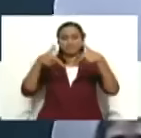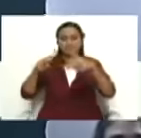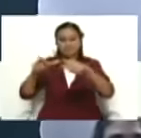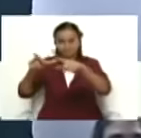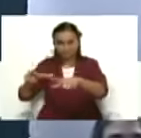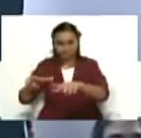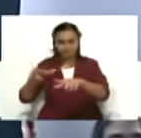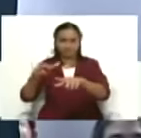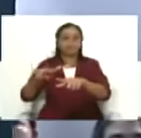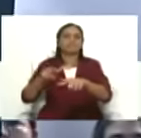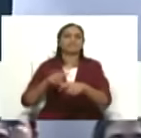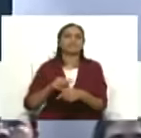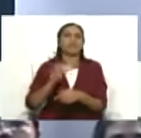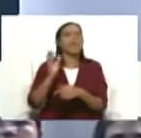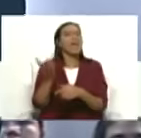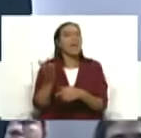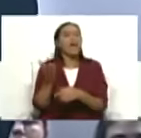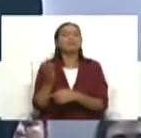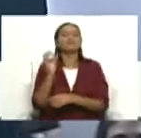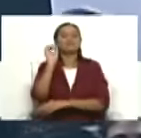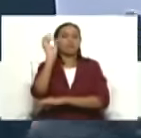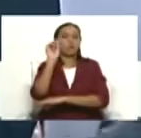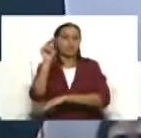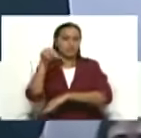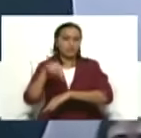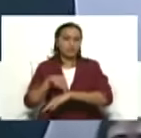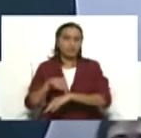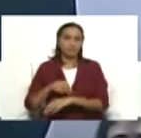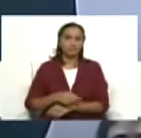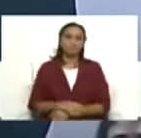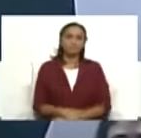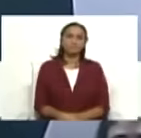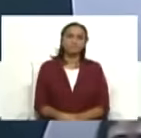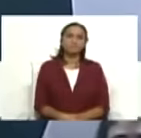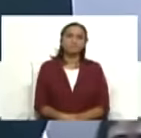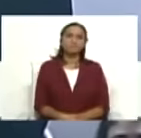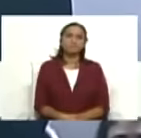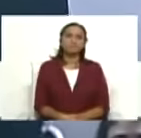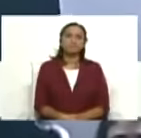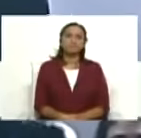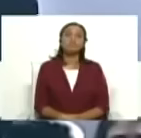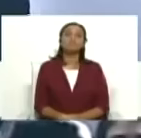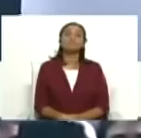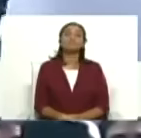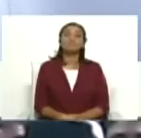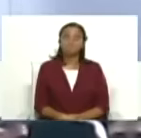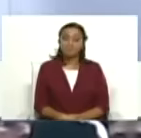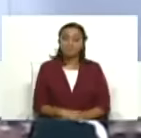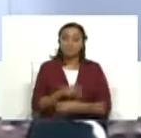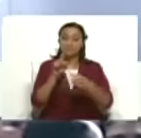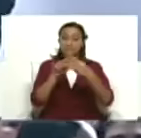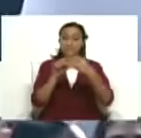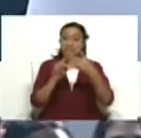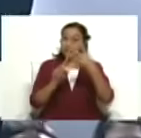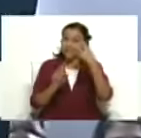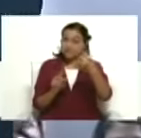Electoral. Con tres principios de discusión básicos. El